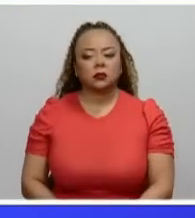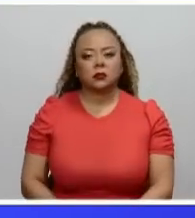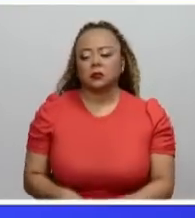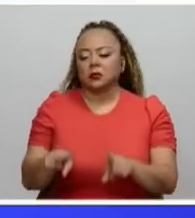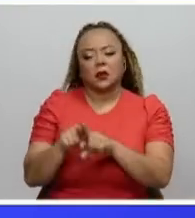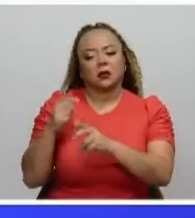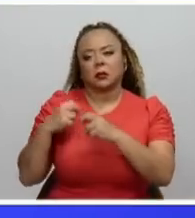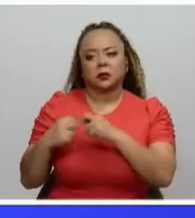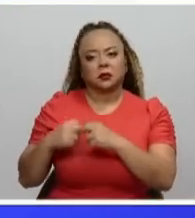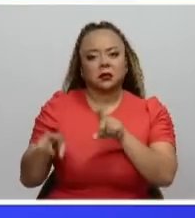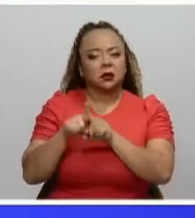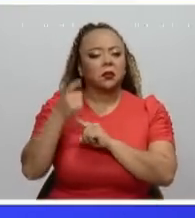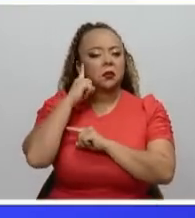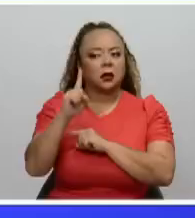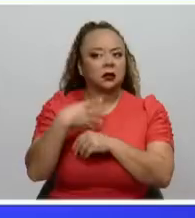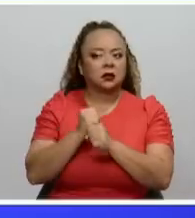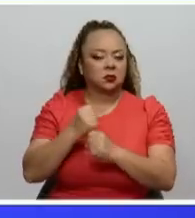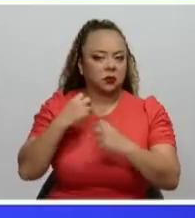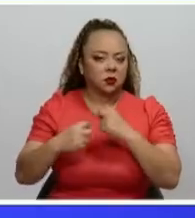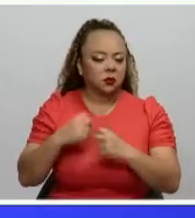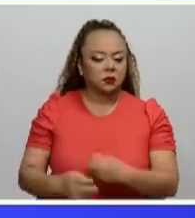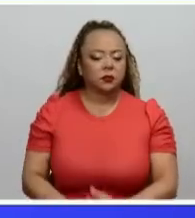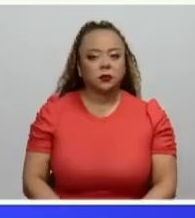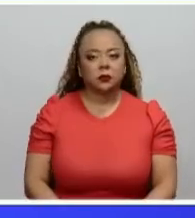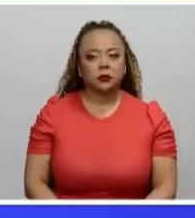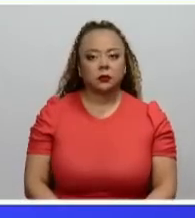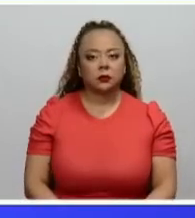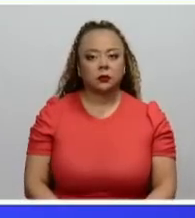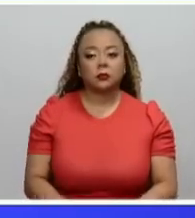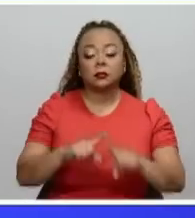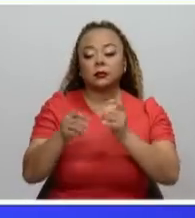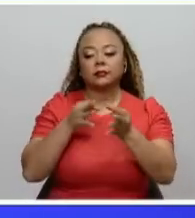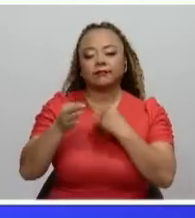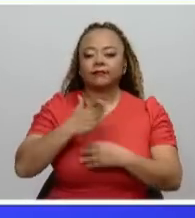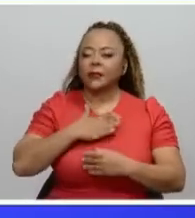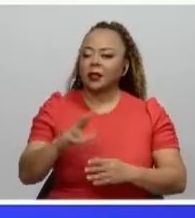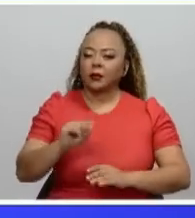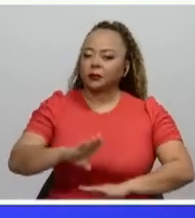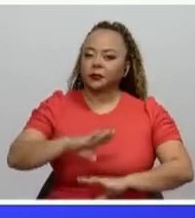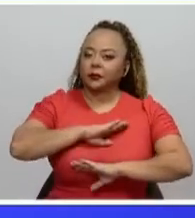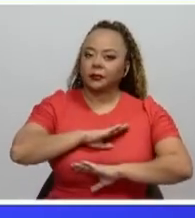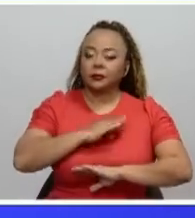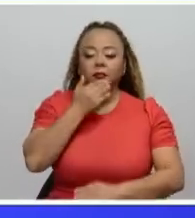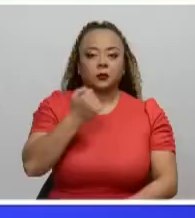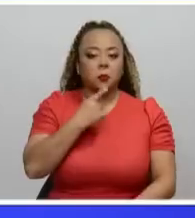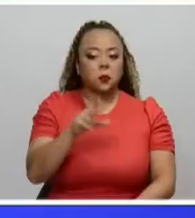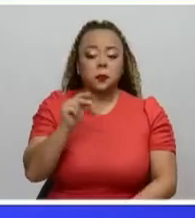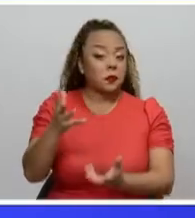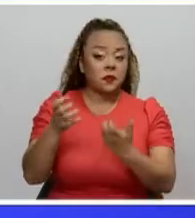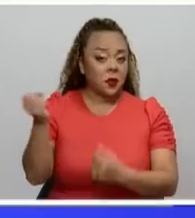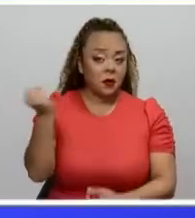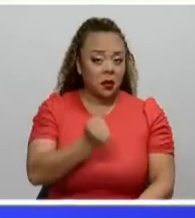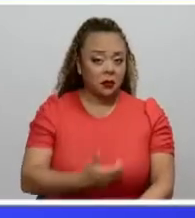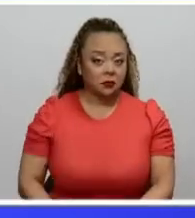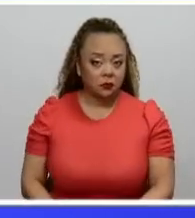hay bronca Tampoco es para venir a hacer aquí un drama pero la explicación a mí no me llena no me convence mejor dice no lo quiero llevar